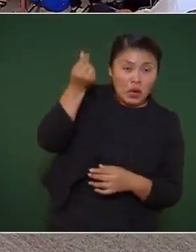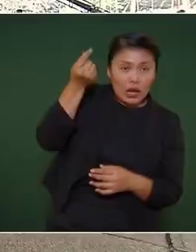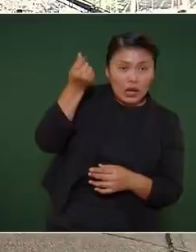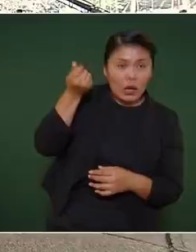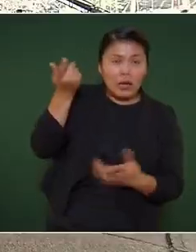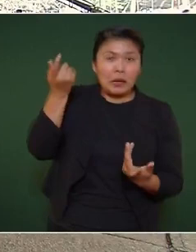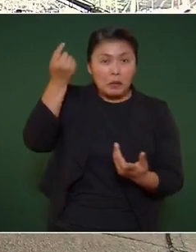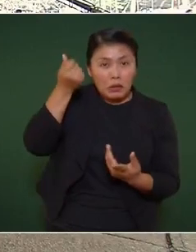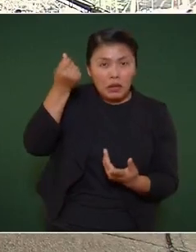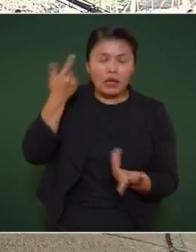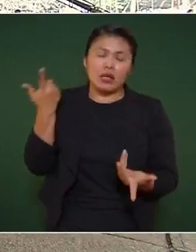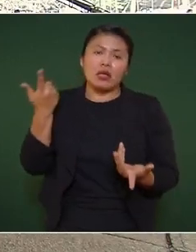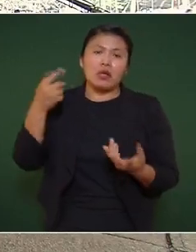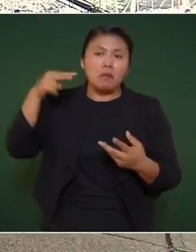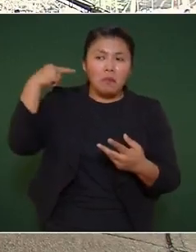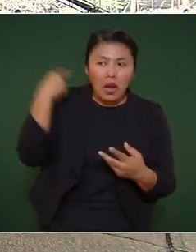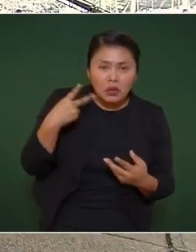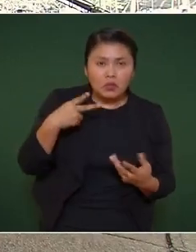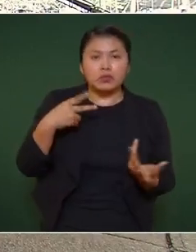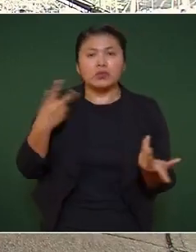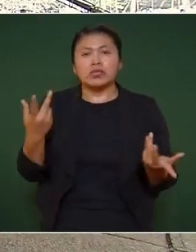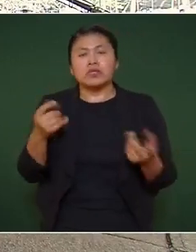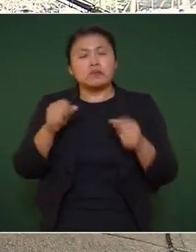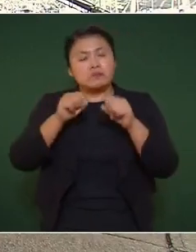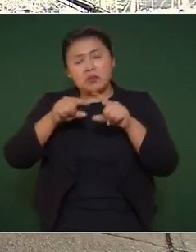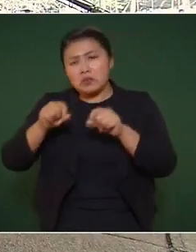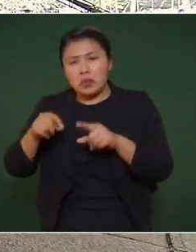Sí, son las prácticas que habían.